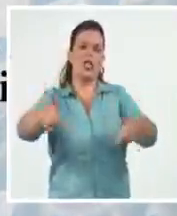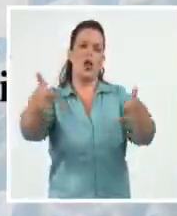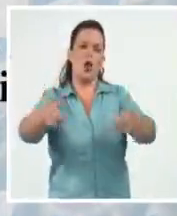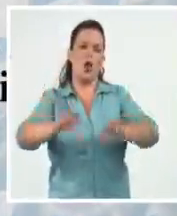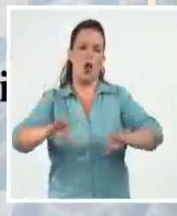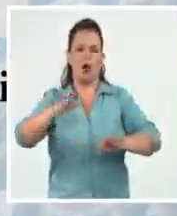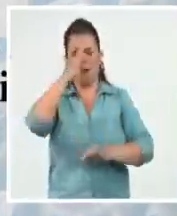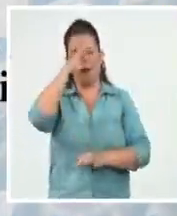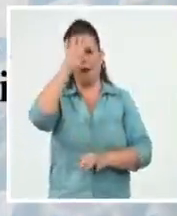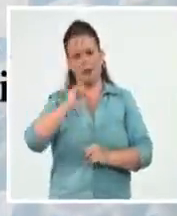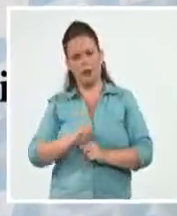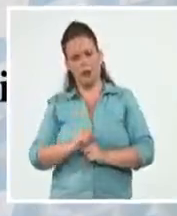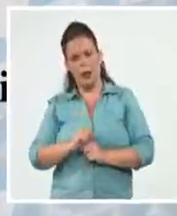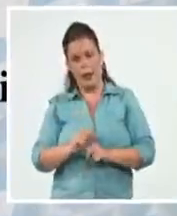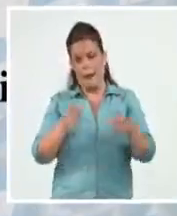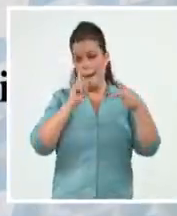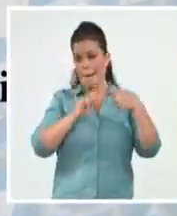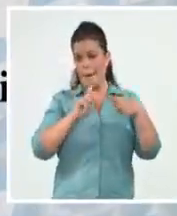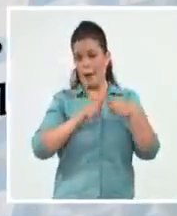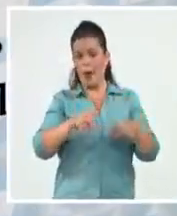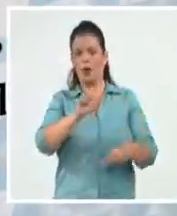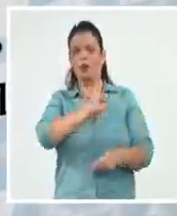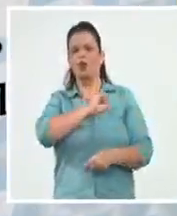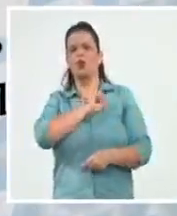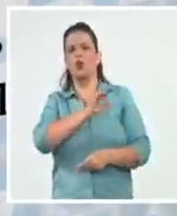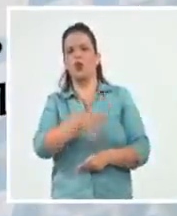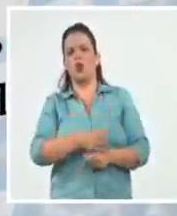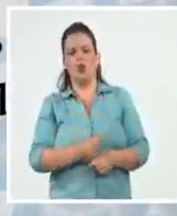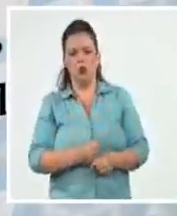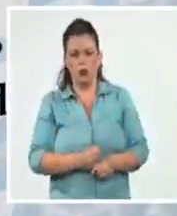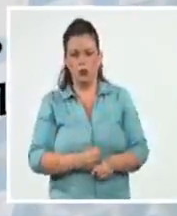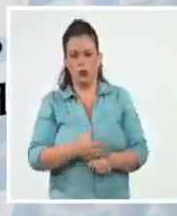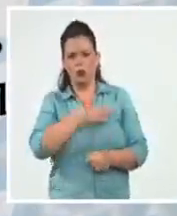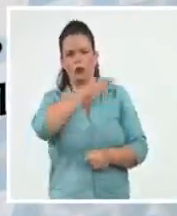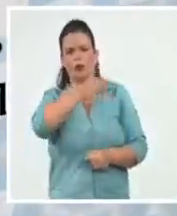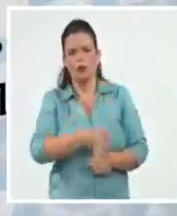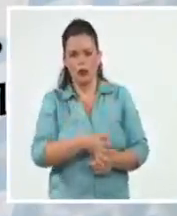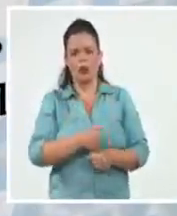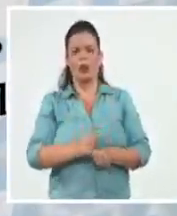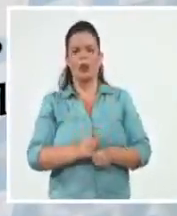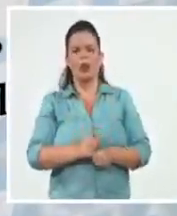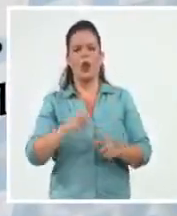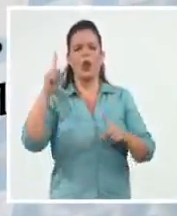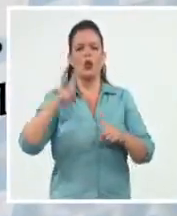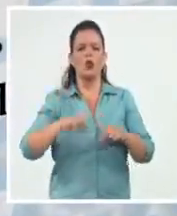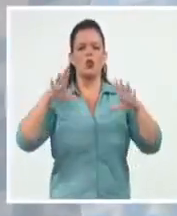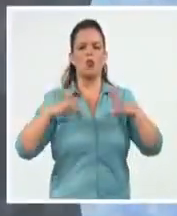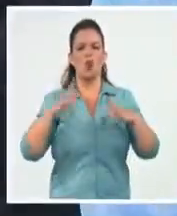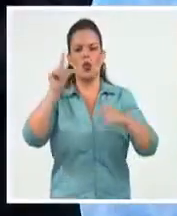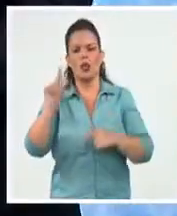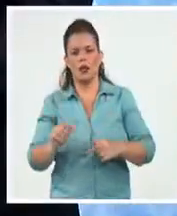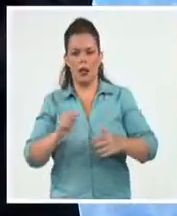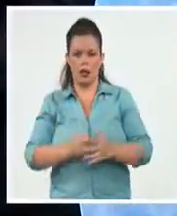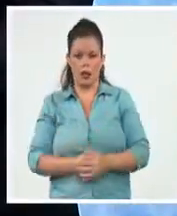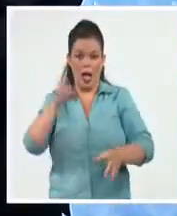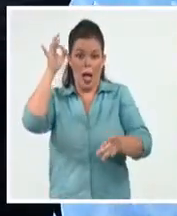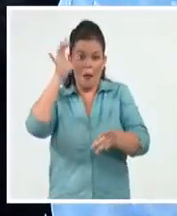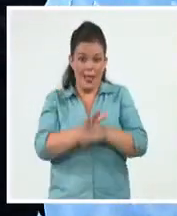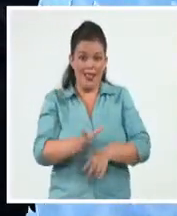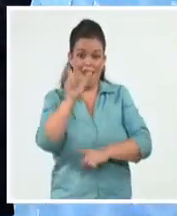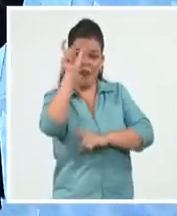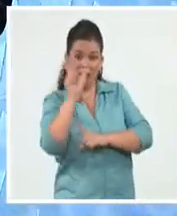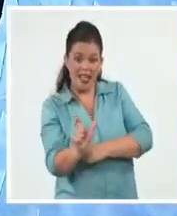turistas. El segundo es, aquí se pone todo el mundo de acuerdo en una fecha y de esa fecha adelante nos mandan otro kilo. Aunque esto